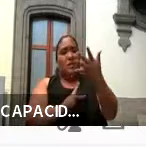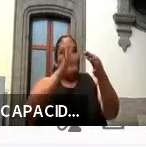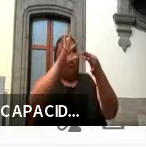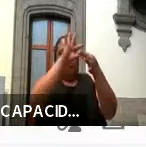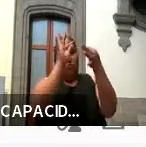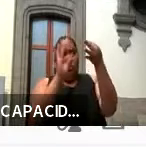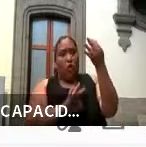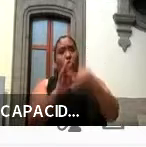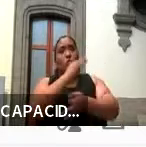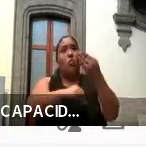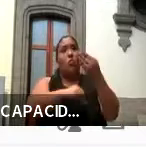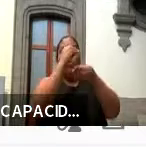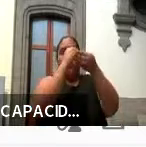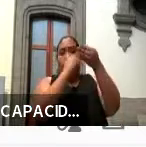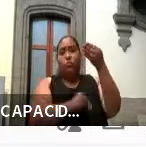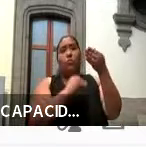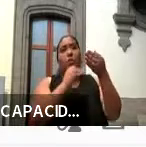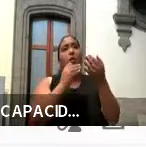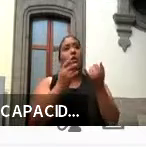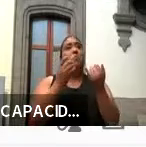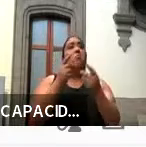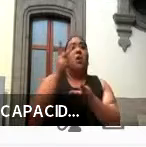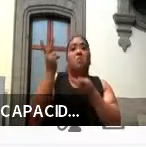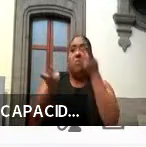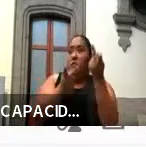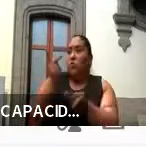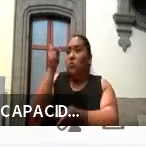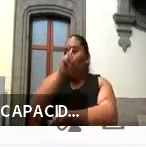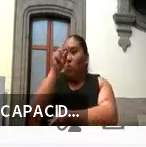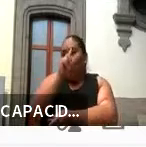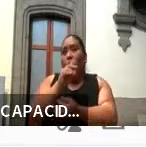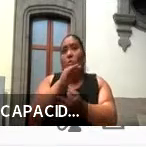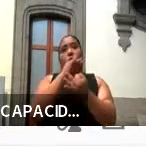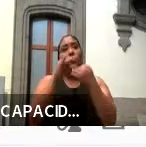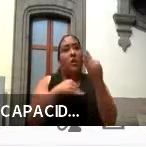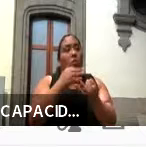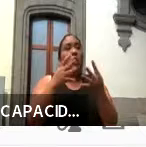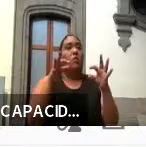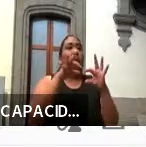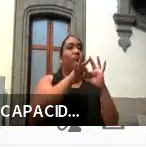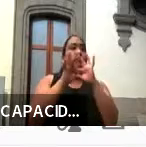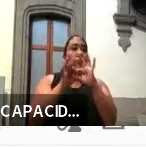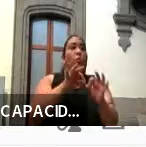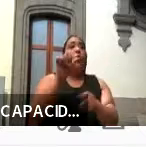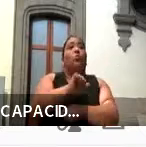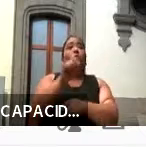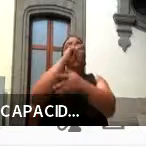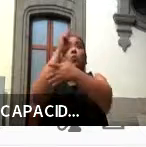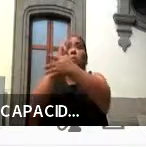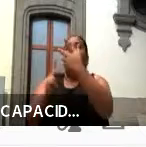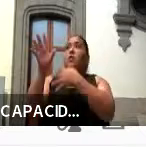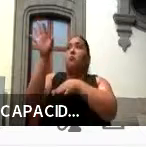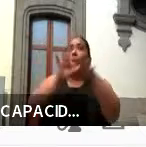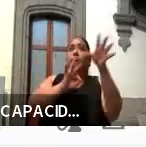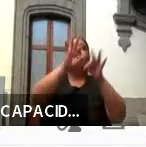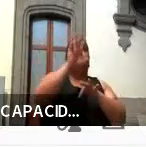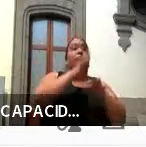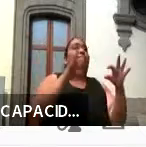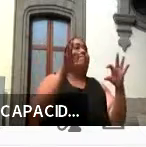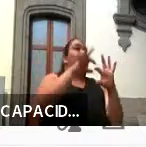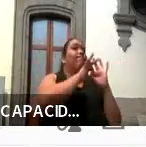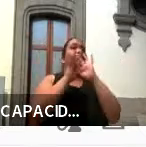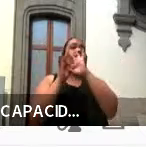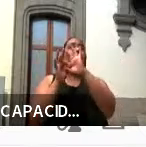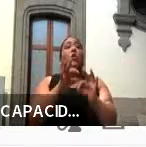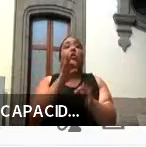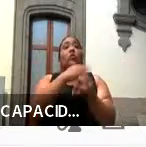Consultas formales, informales, vinculación con otras actividades de planificación nacional. Esto es sumamente clave. ¿Cómo se